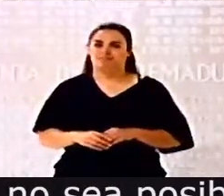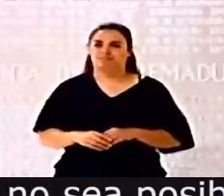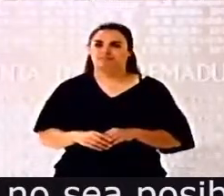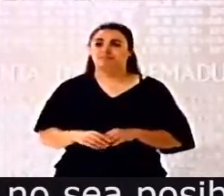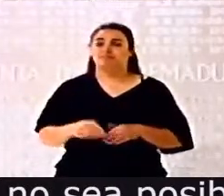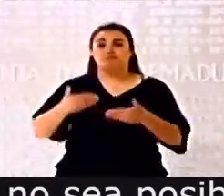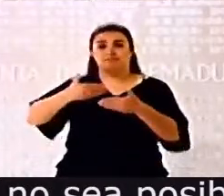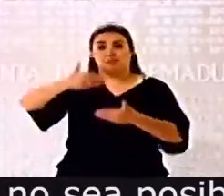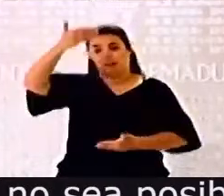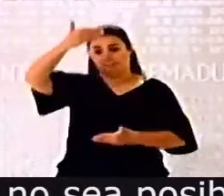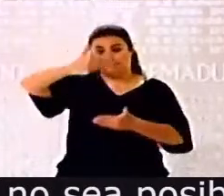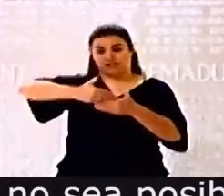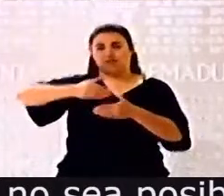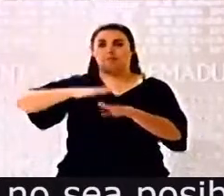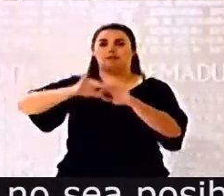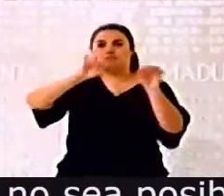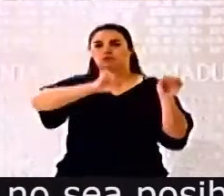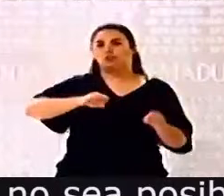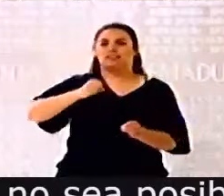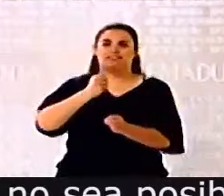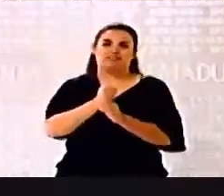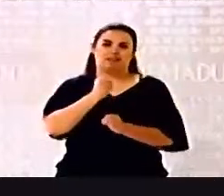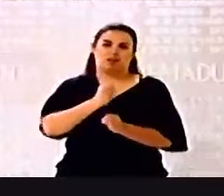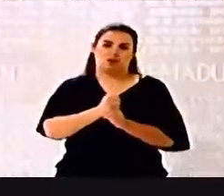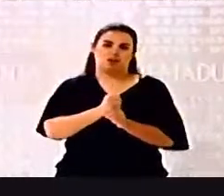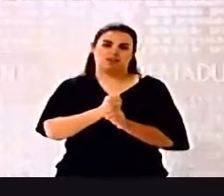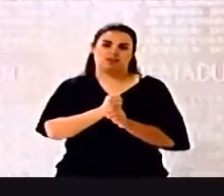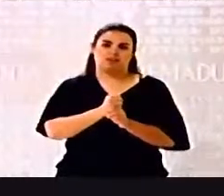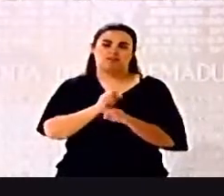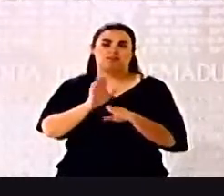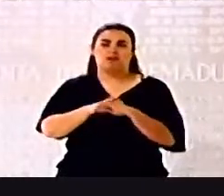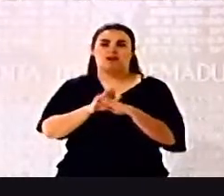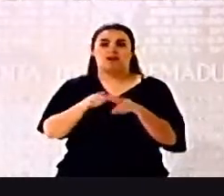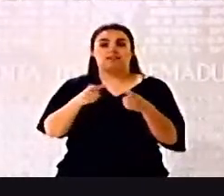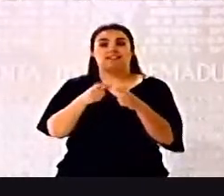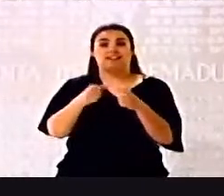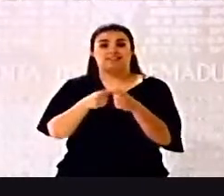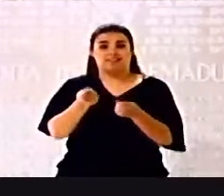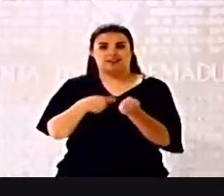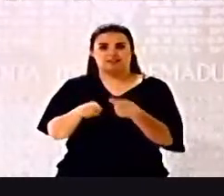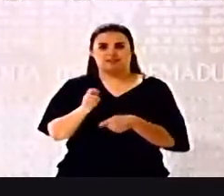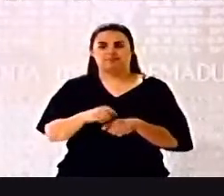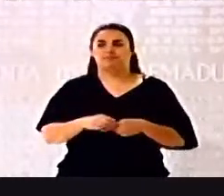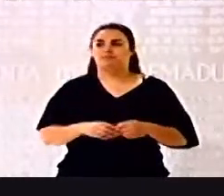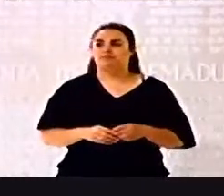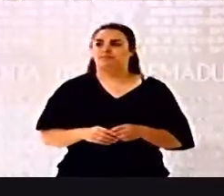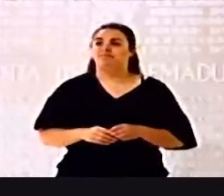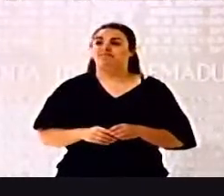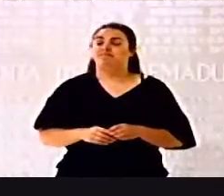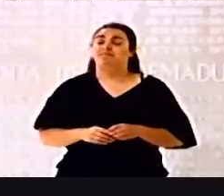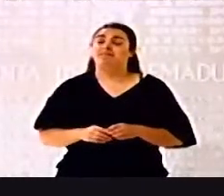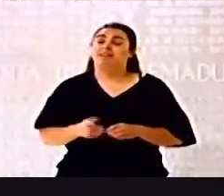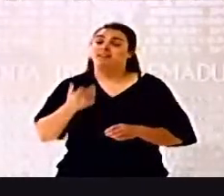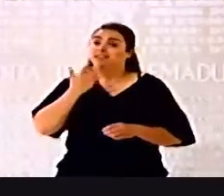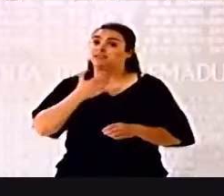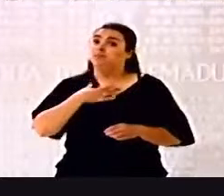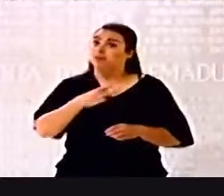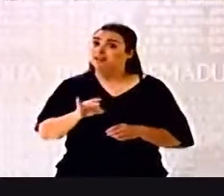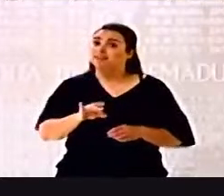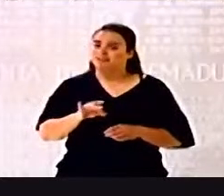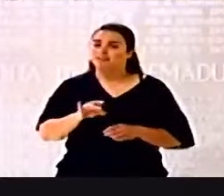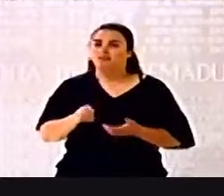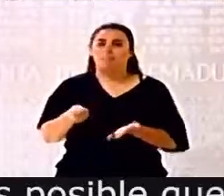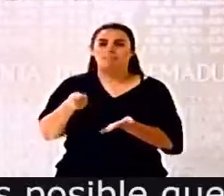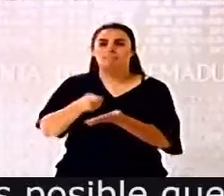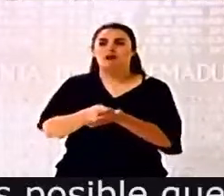Mamparas para proteger a los trabajadores en esas taquillas. Si es posible, que se realice el